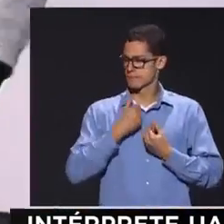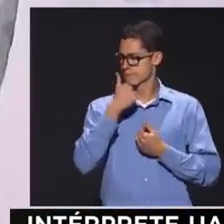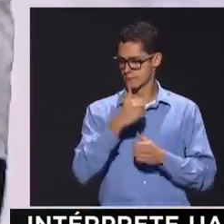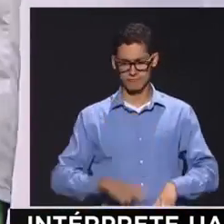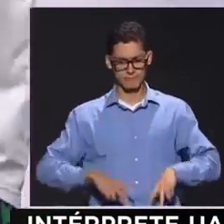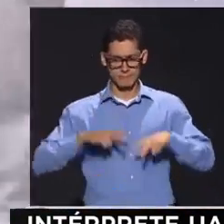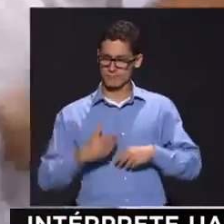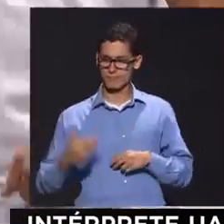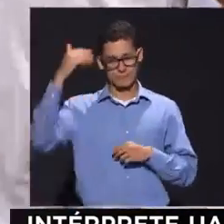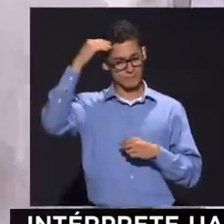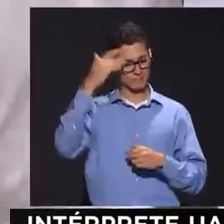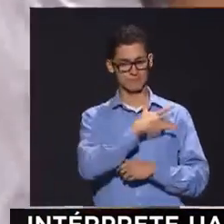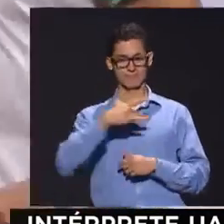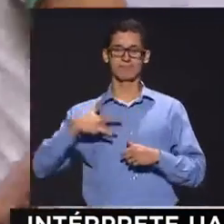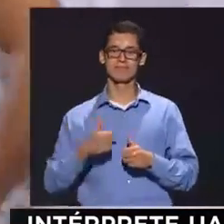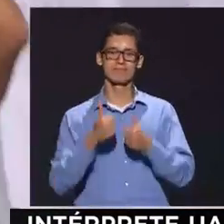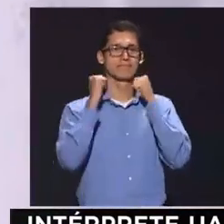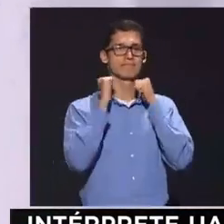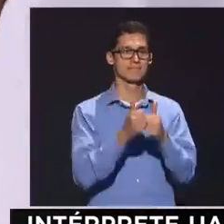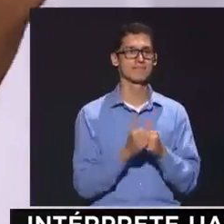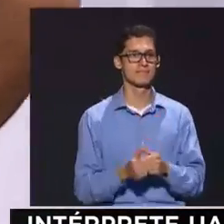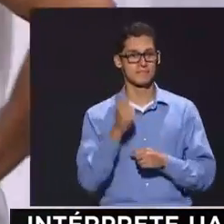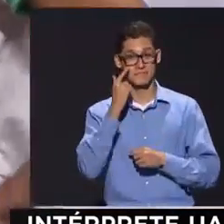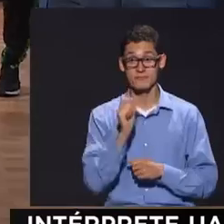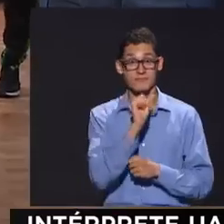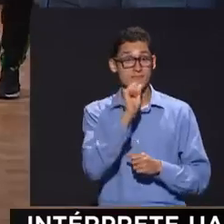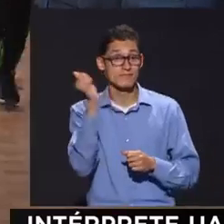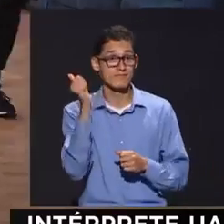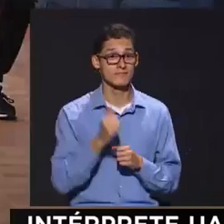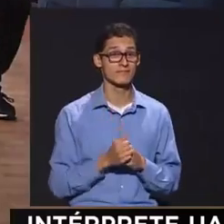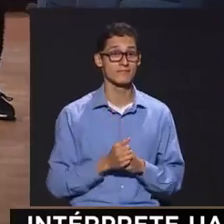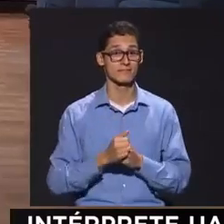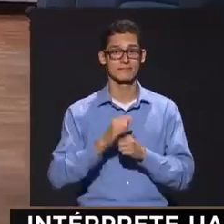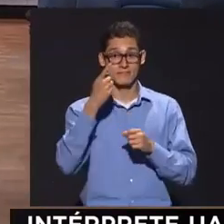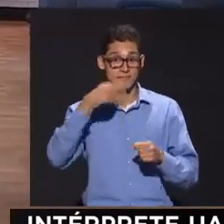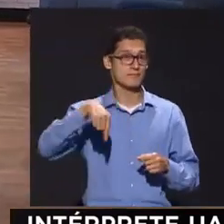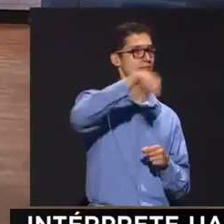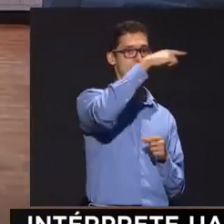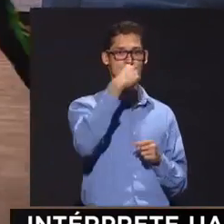y así nació y el segundo más atrás